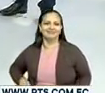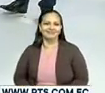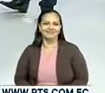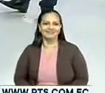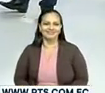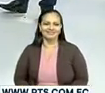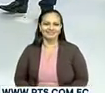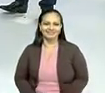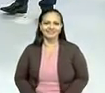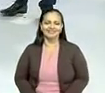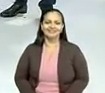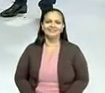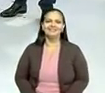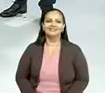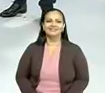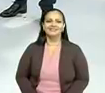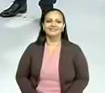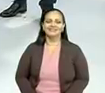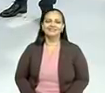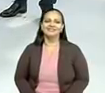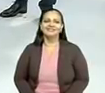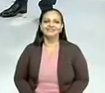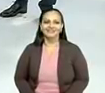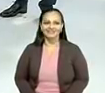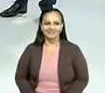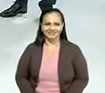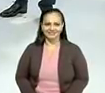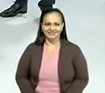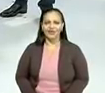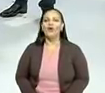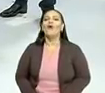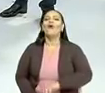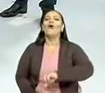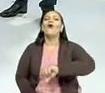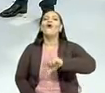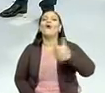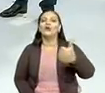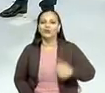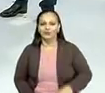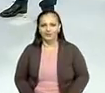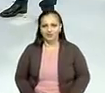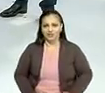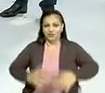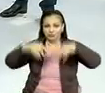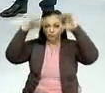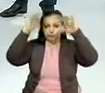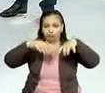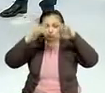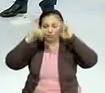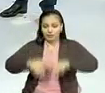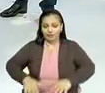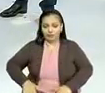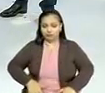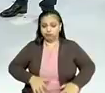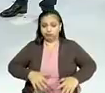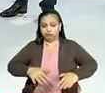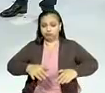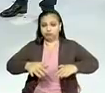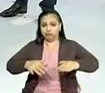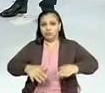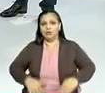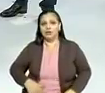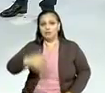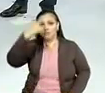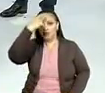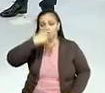está. No, pero la que me gusta es la que queremos ayuda, eso sí. ¿Cuál? Queremos ayuda. Ah, queremos ayuda. Estamos con el agua